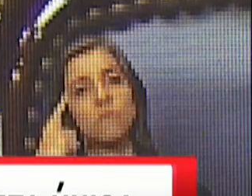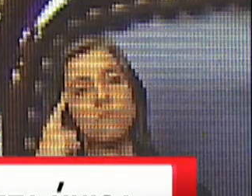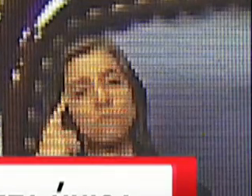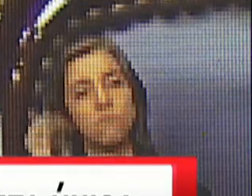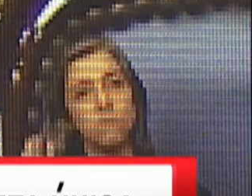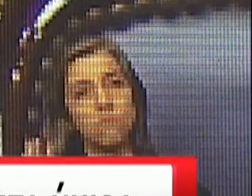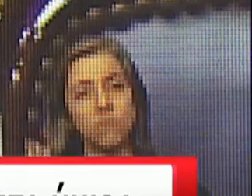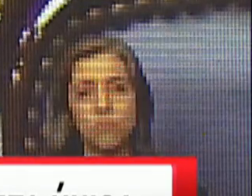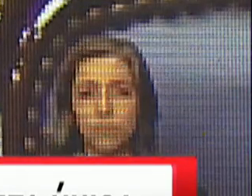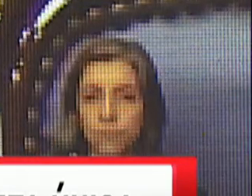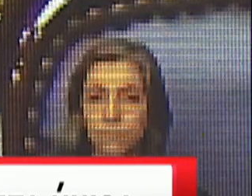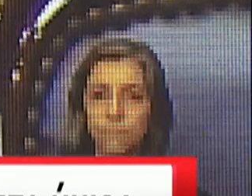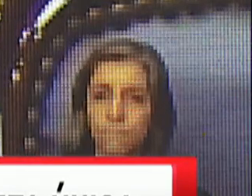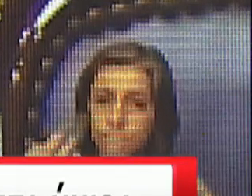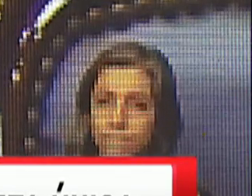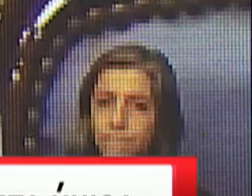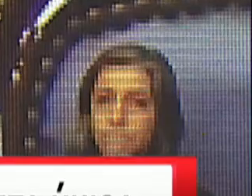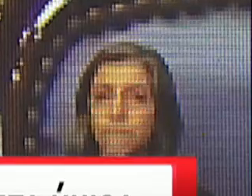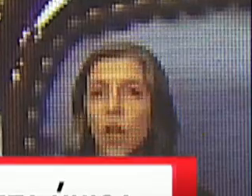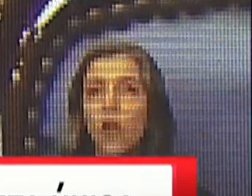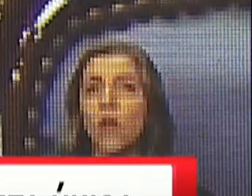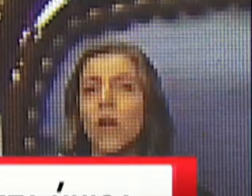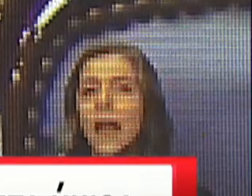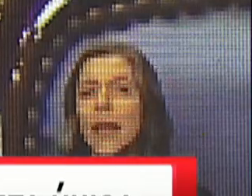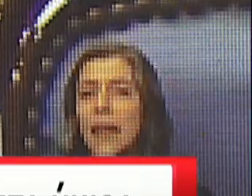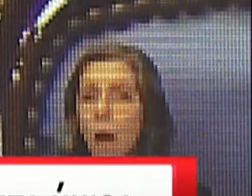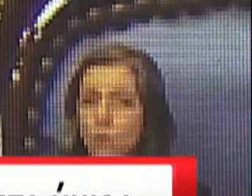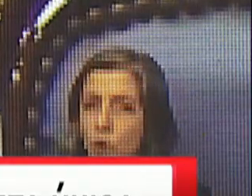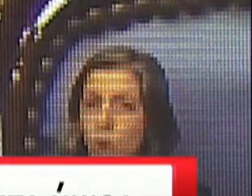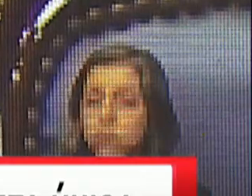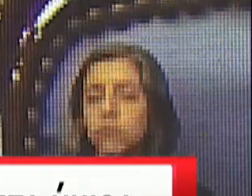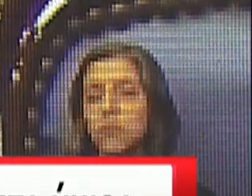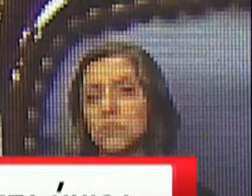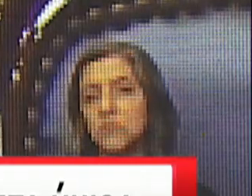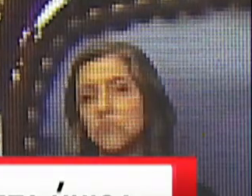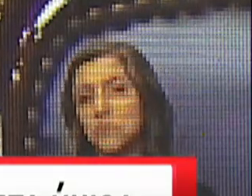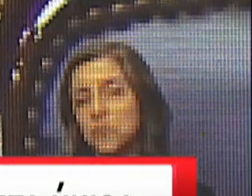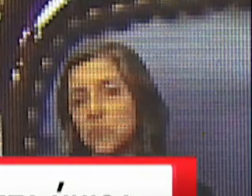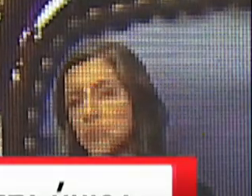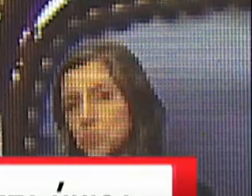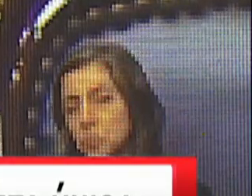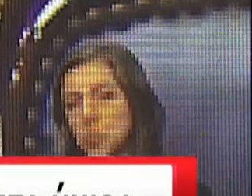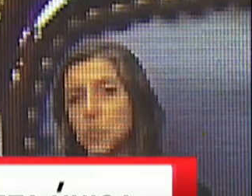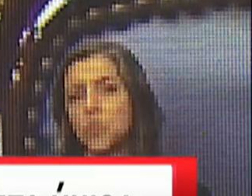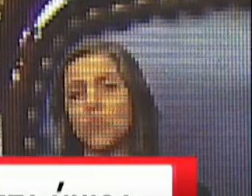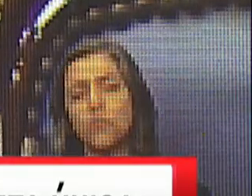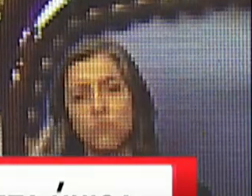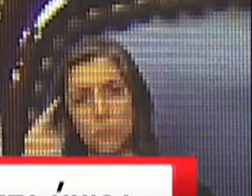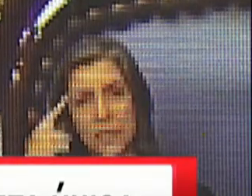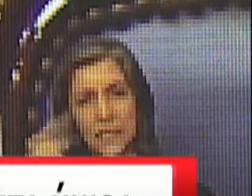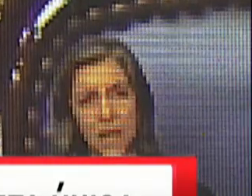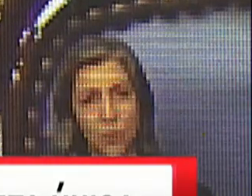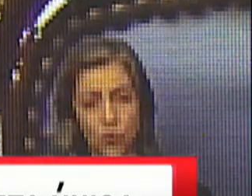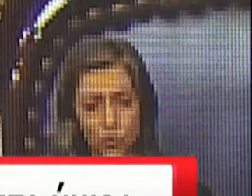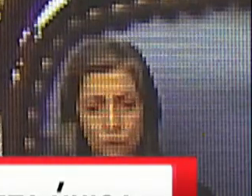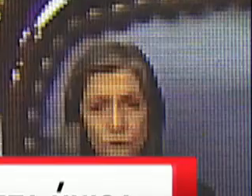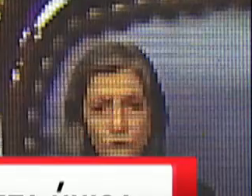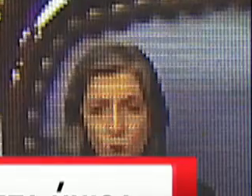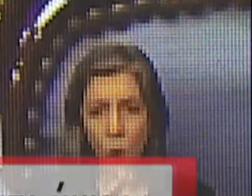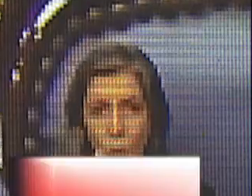la verdad, me cuesta entenderla. Y, y hablando de eso, una legisladora del